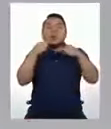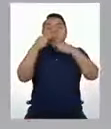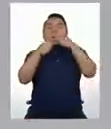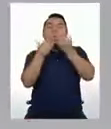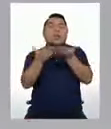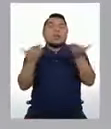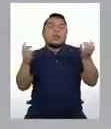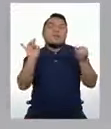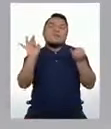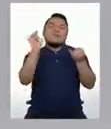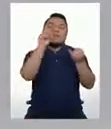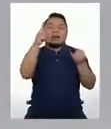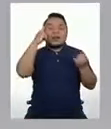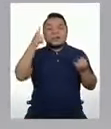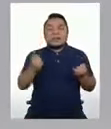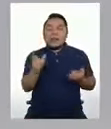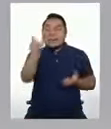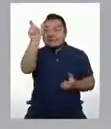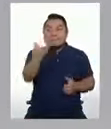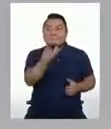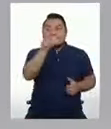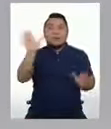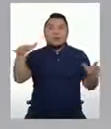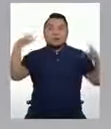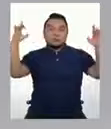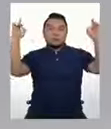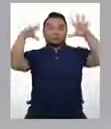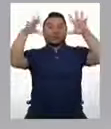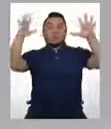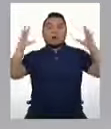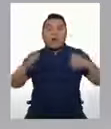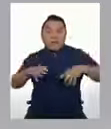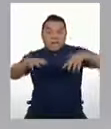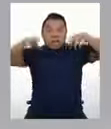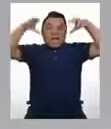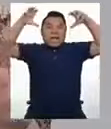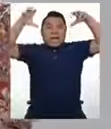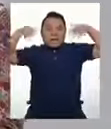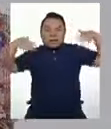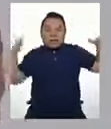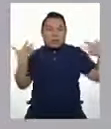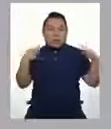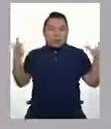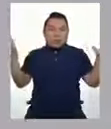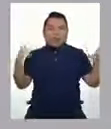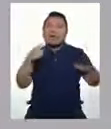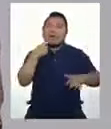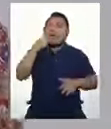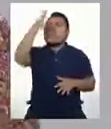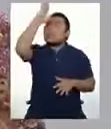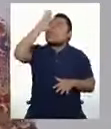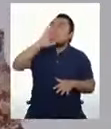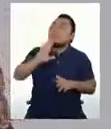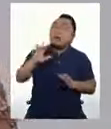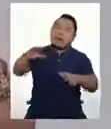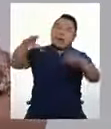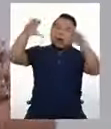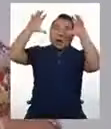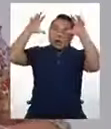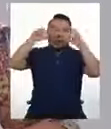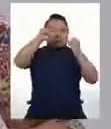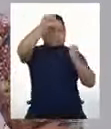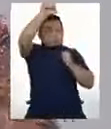que tiene como personajes principales a seres sobrenaturales o extraordinarios, tales como dioses,